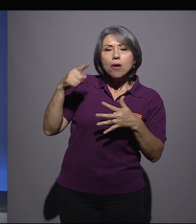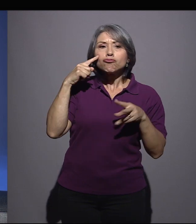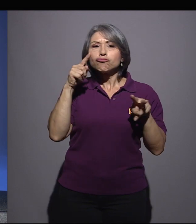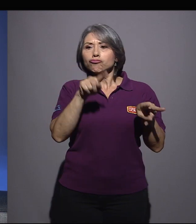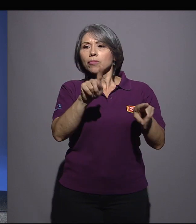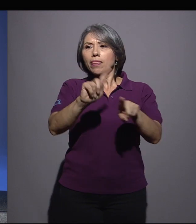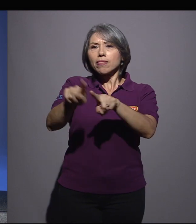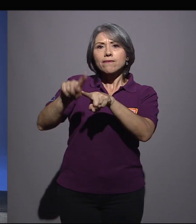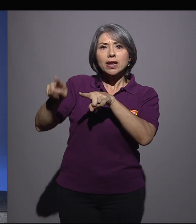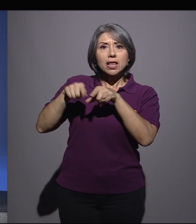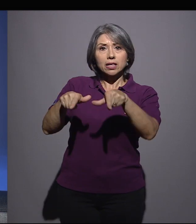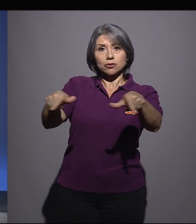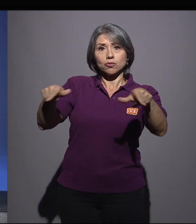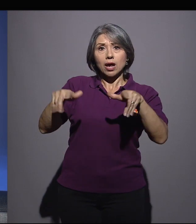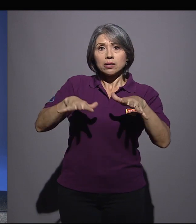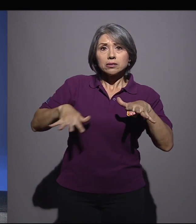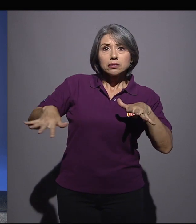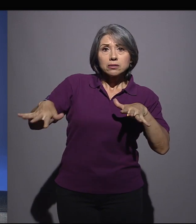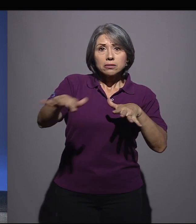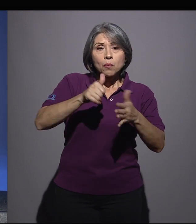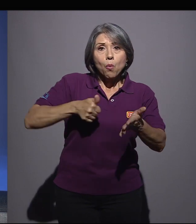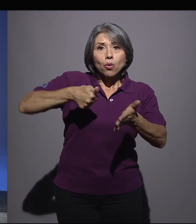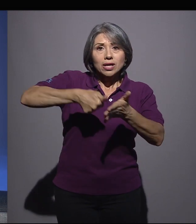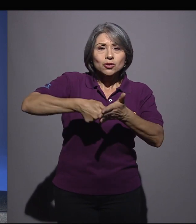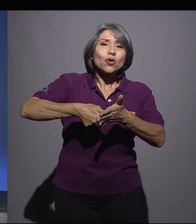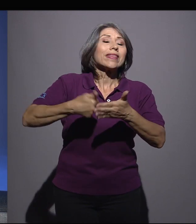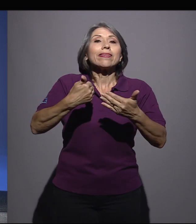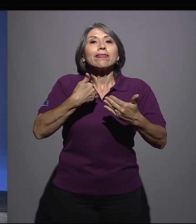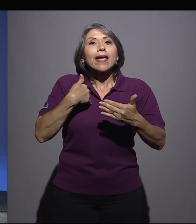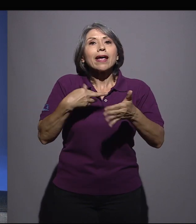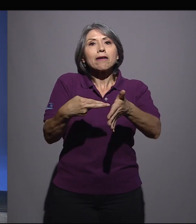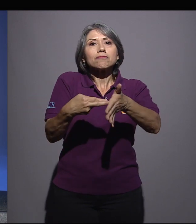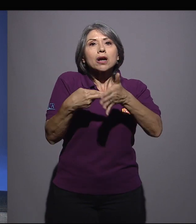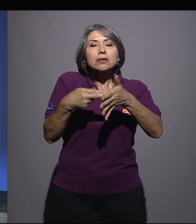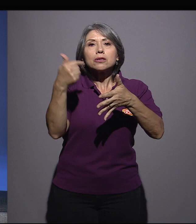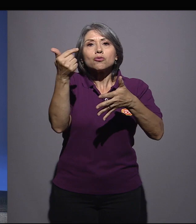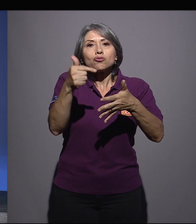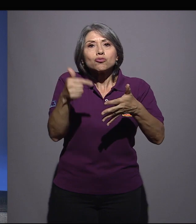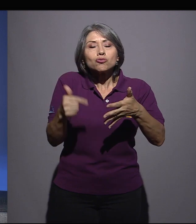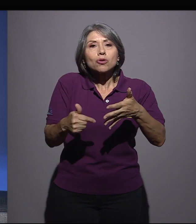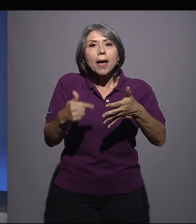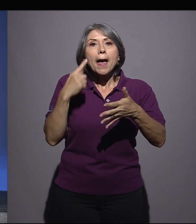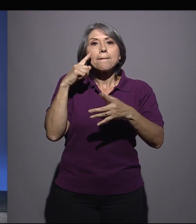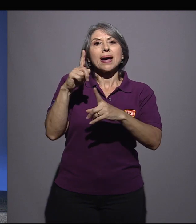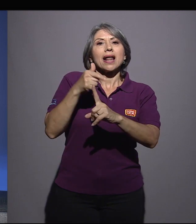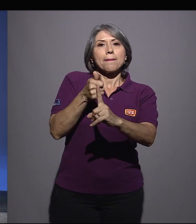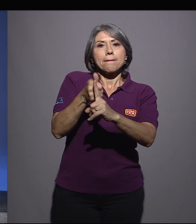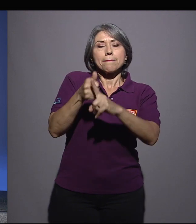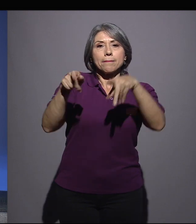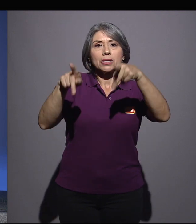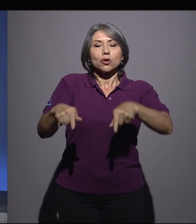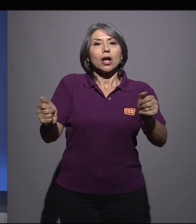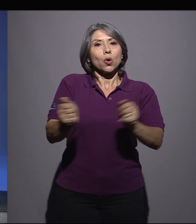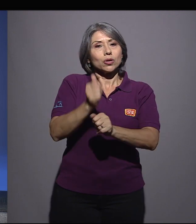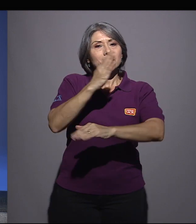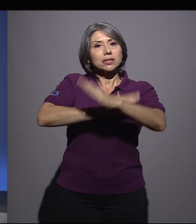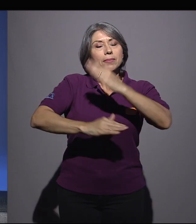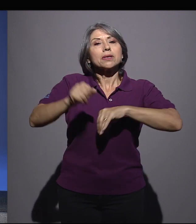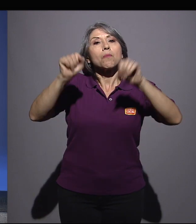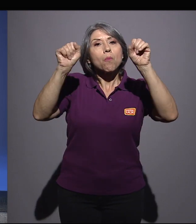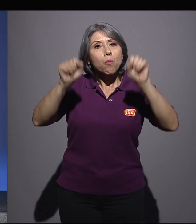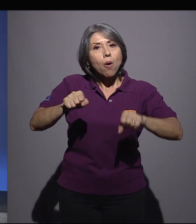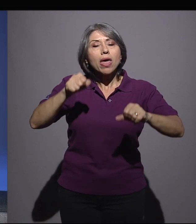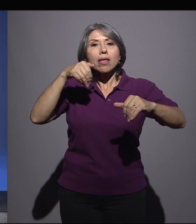a lo interno del centro de votación cuenten con las condiciones mínimas necesarias para que la persona con discapacidad pueda ingresar al voto